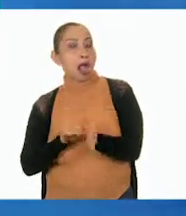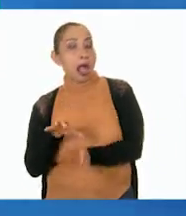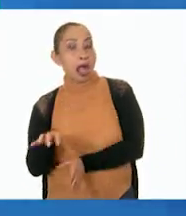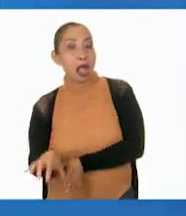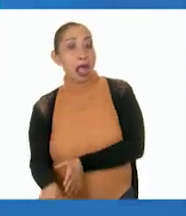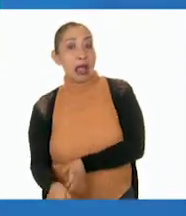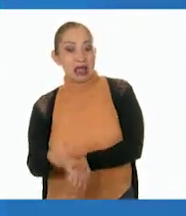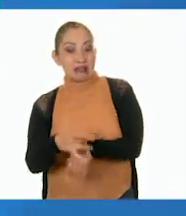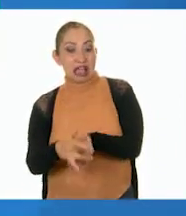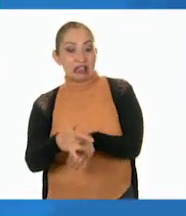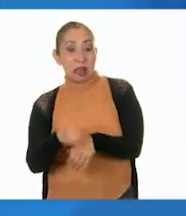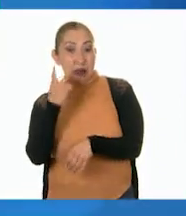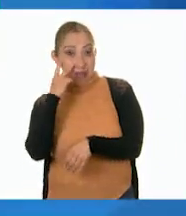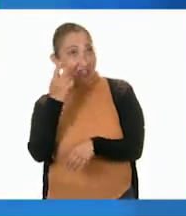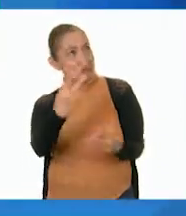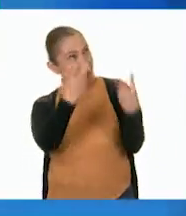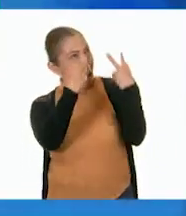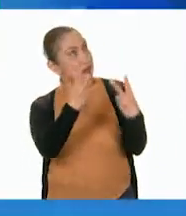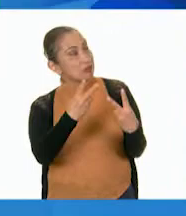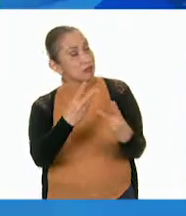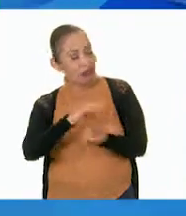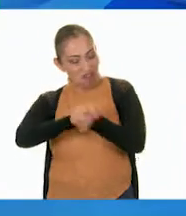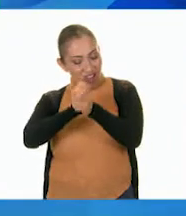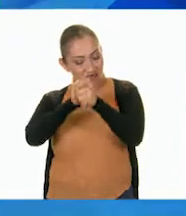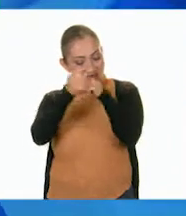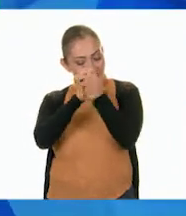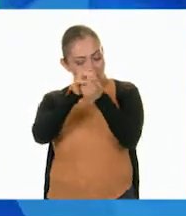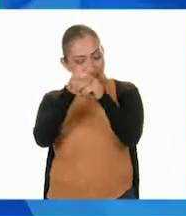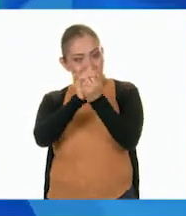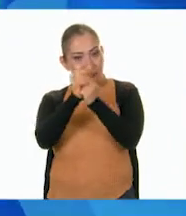agarró el queso y dice, ¡obsérvame!